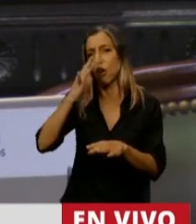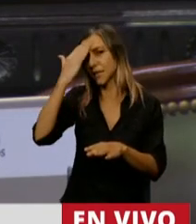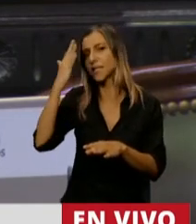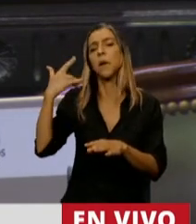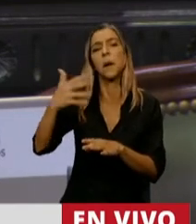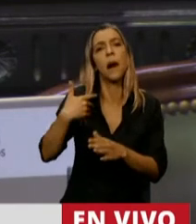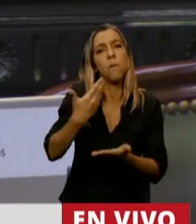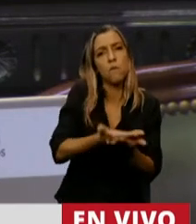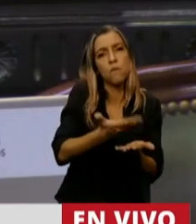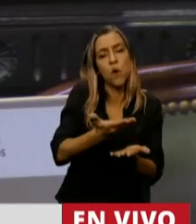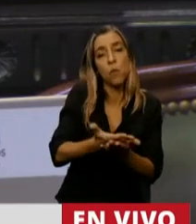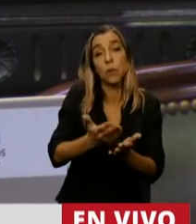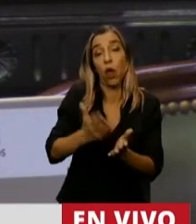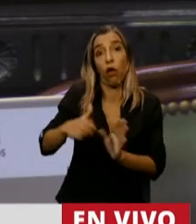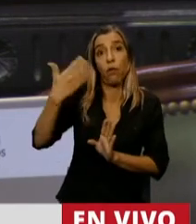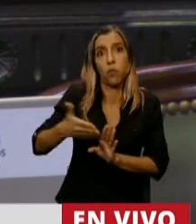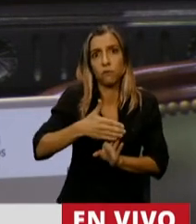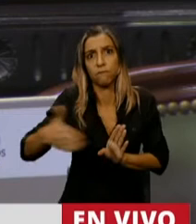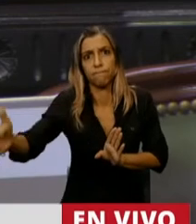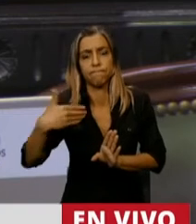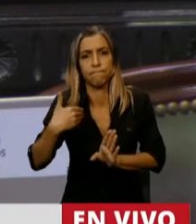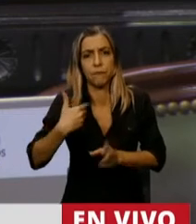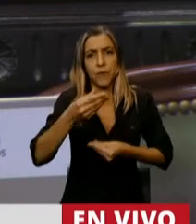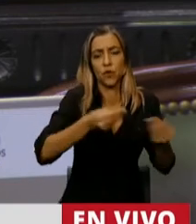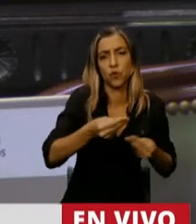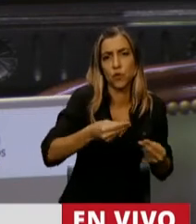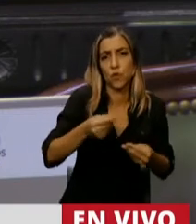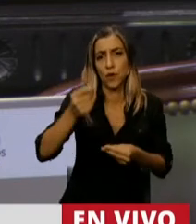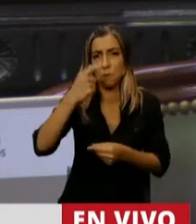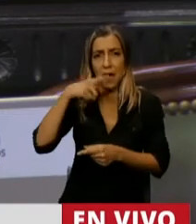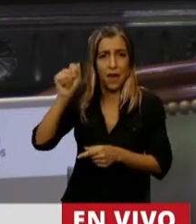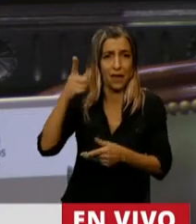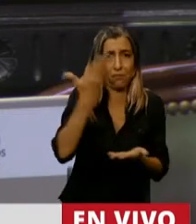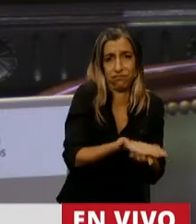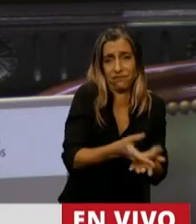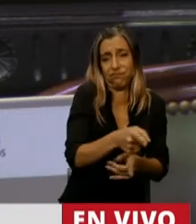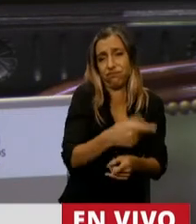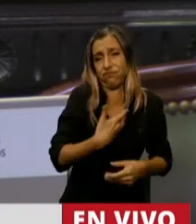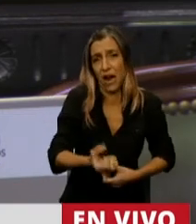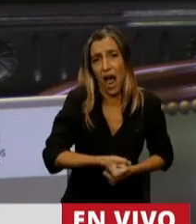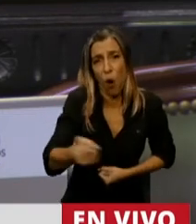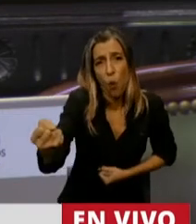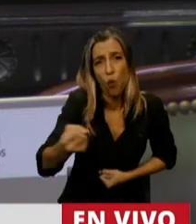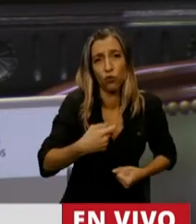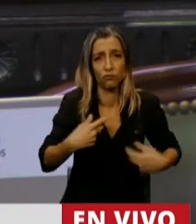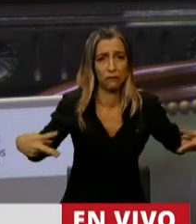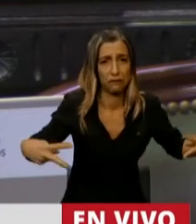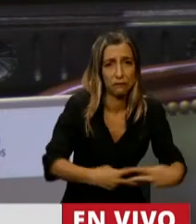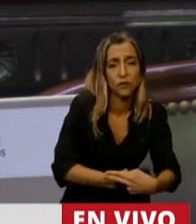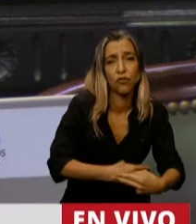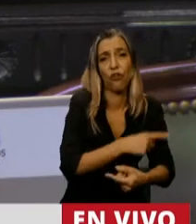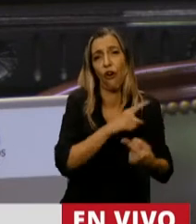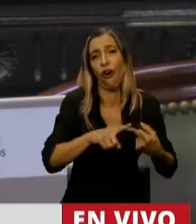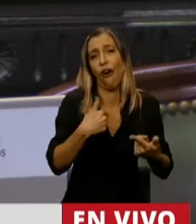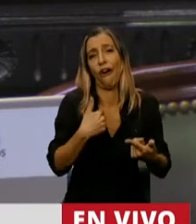presentaba el gobierno anterior de Mauricio Macri, que eran presupuestos claramente de ajuste, de especulación financiera, con una misma dirección que nos hacía